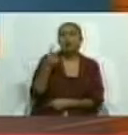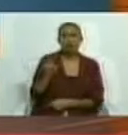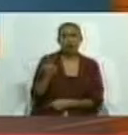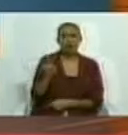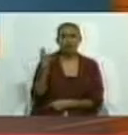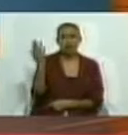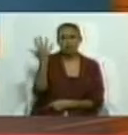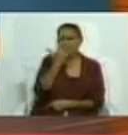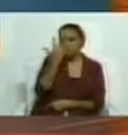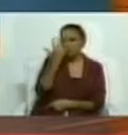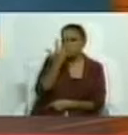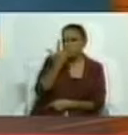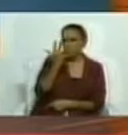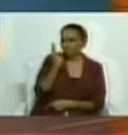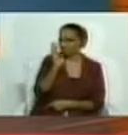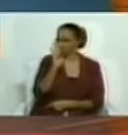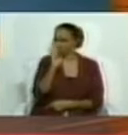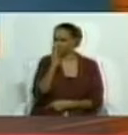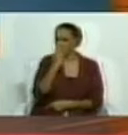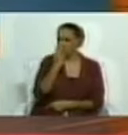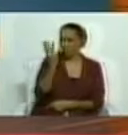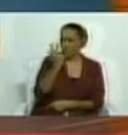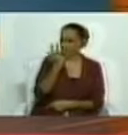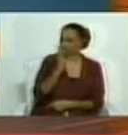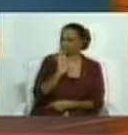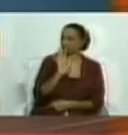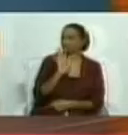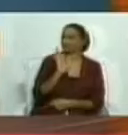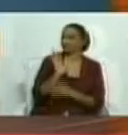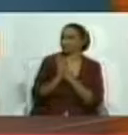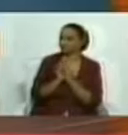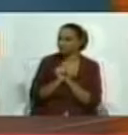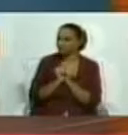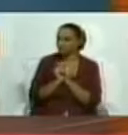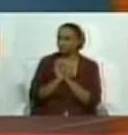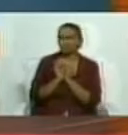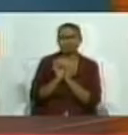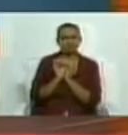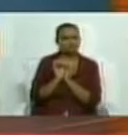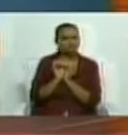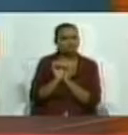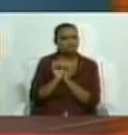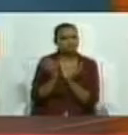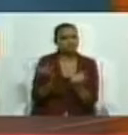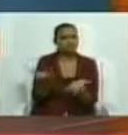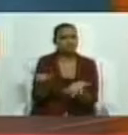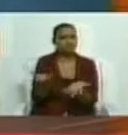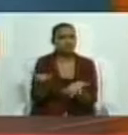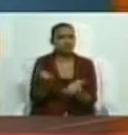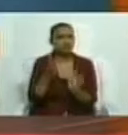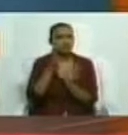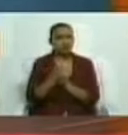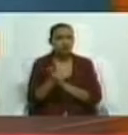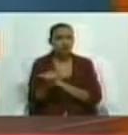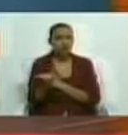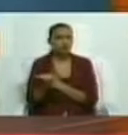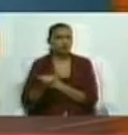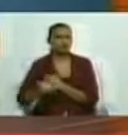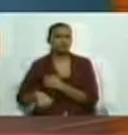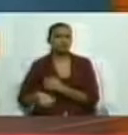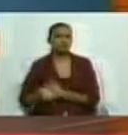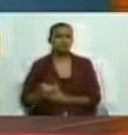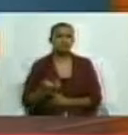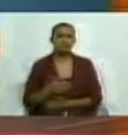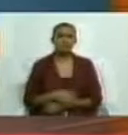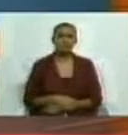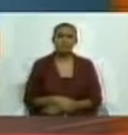intención no nos extrañaría desde de este ministerio público que estén utilizando el subterfugio de lucha contra